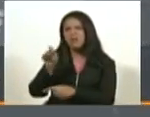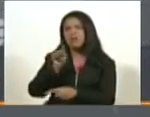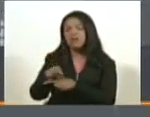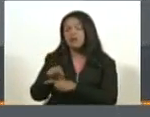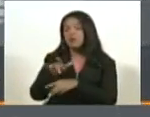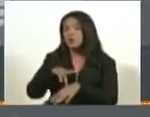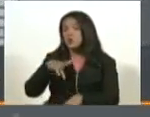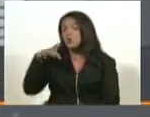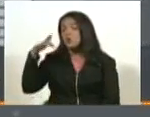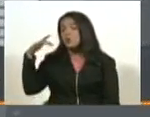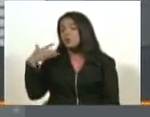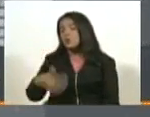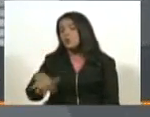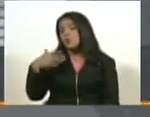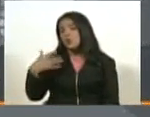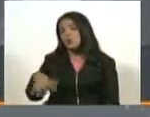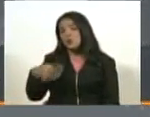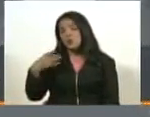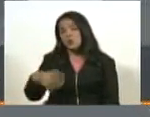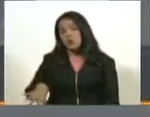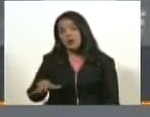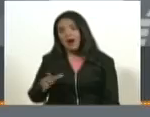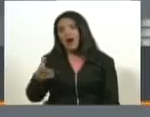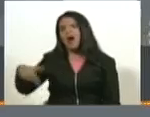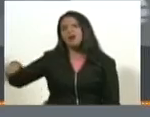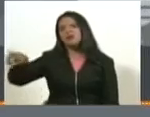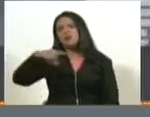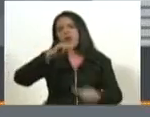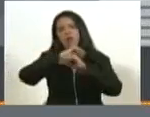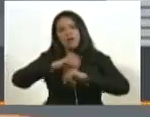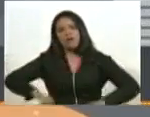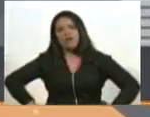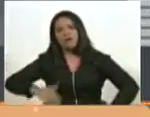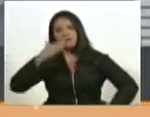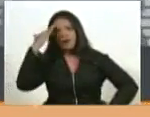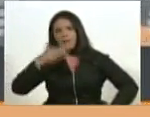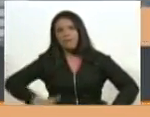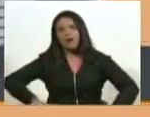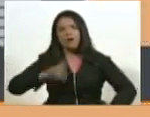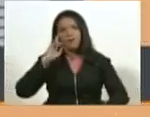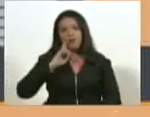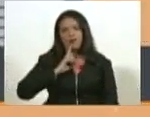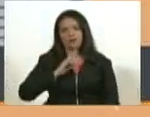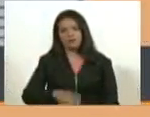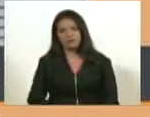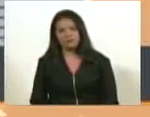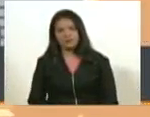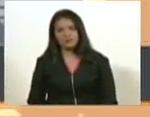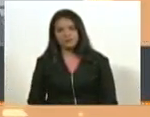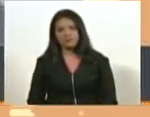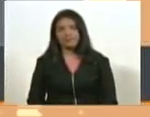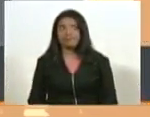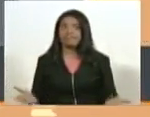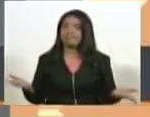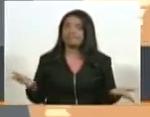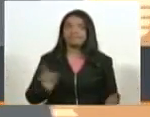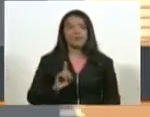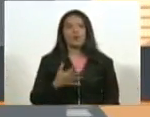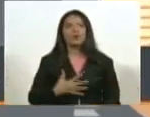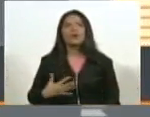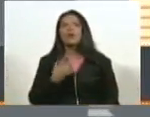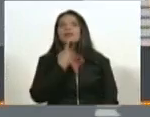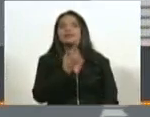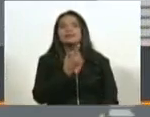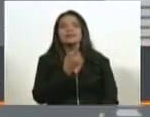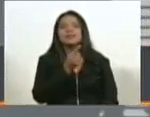grave a nuestra Fuerza Armada Nacional Bolivariana? No quiero referirme a ningún